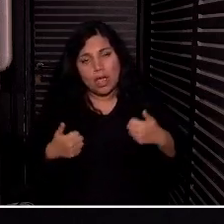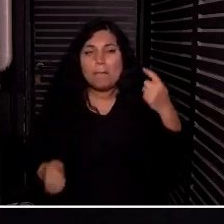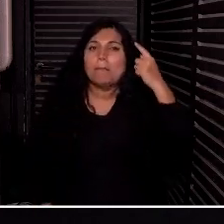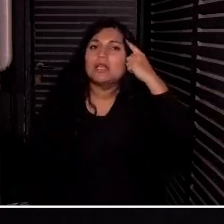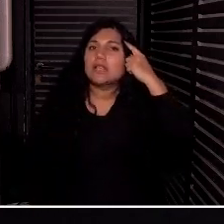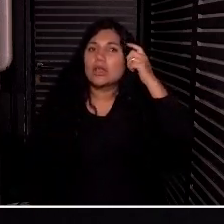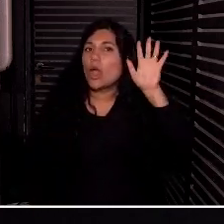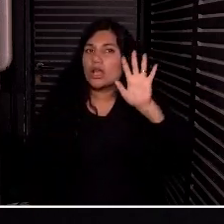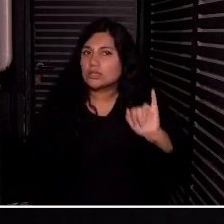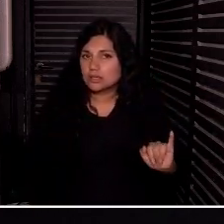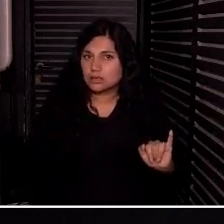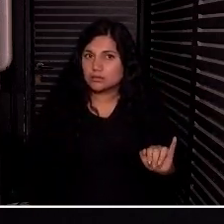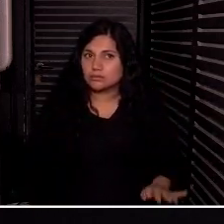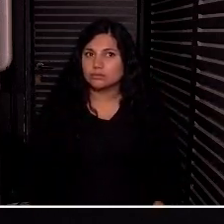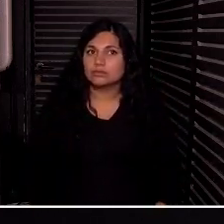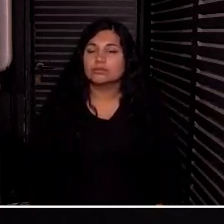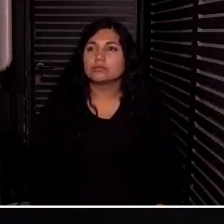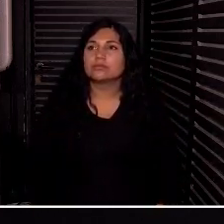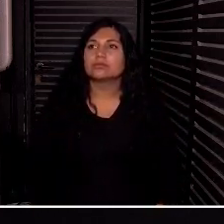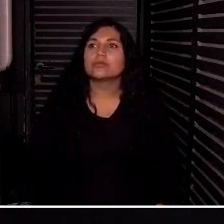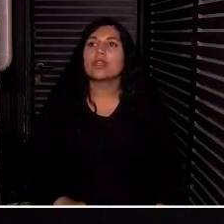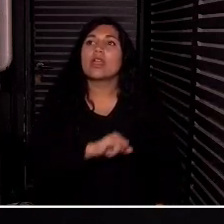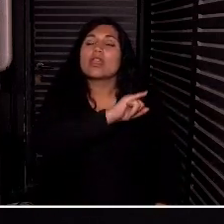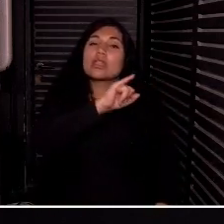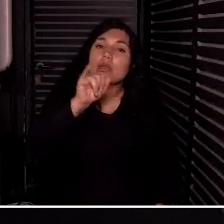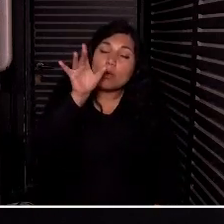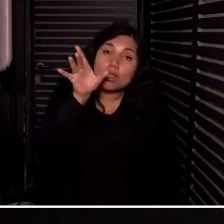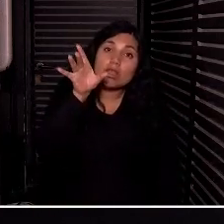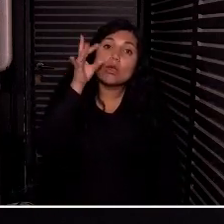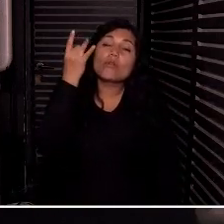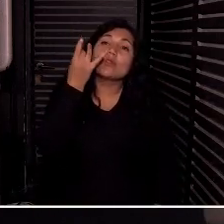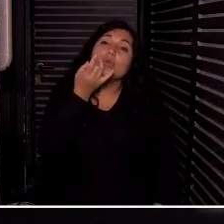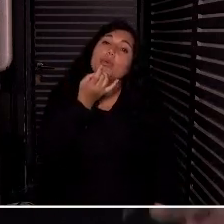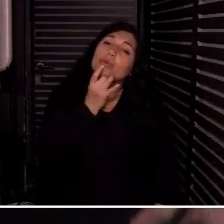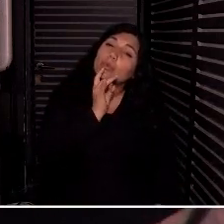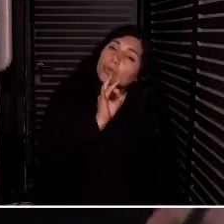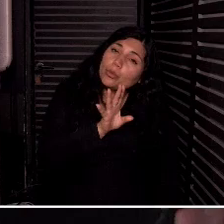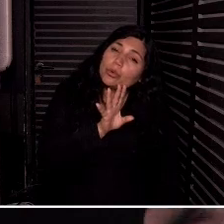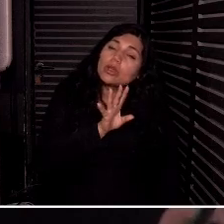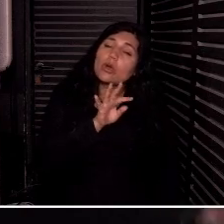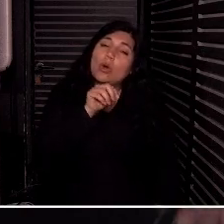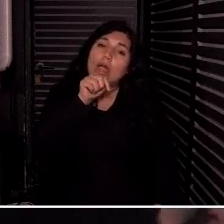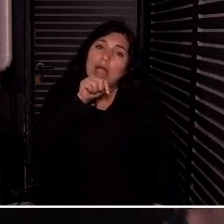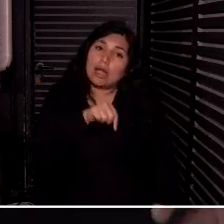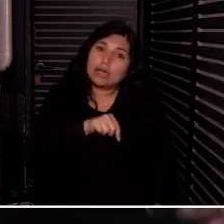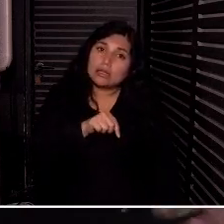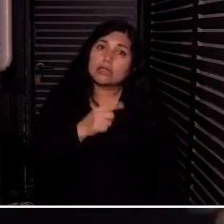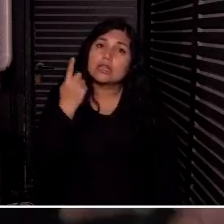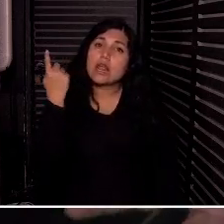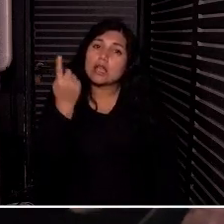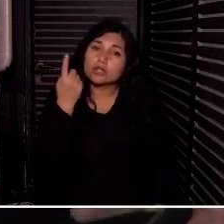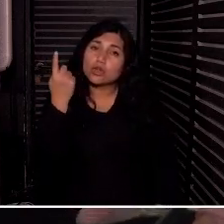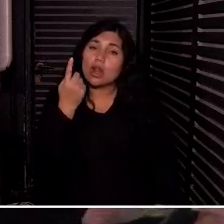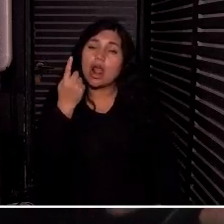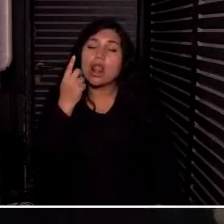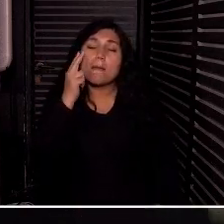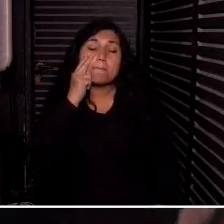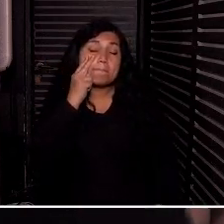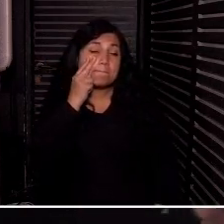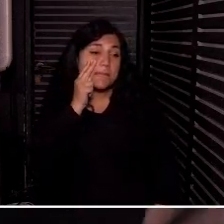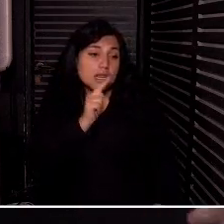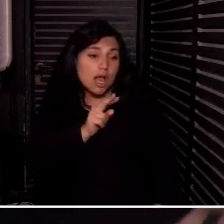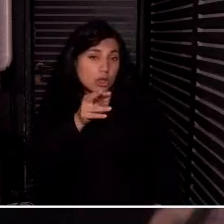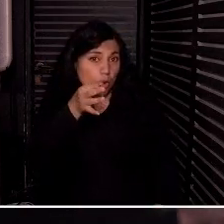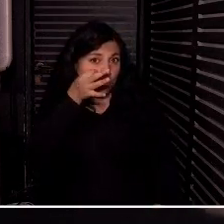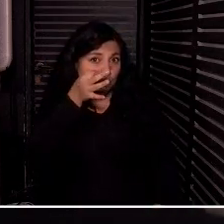están después también descubrimos que el único producto nacional que estaban viendo en sus pantallas era